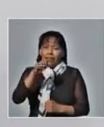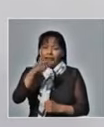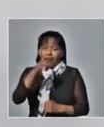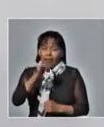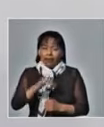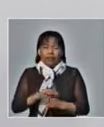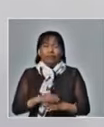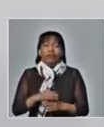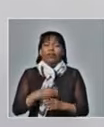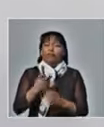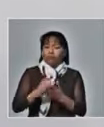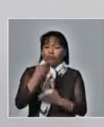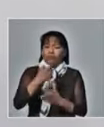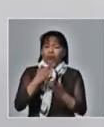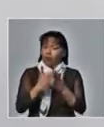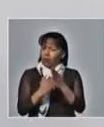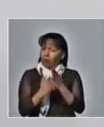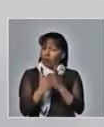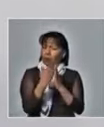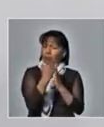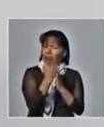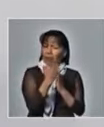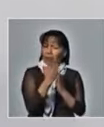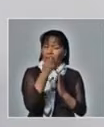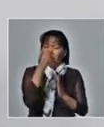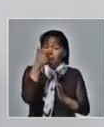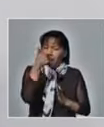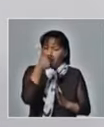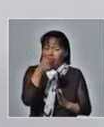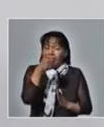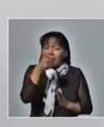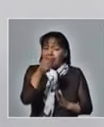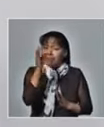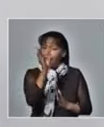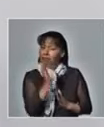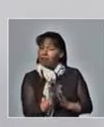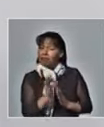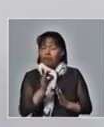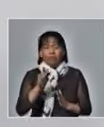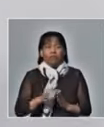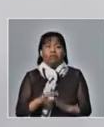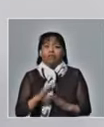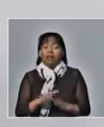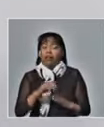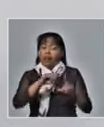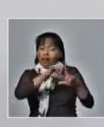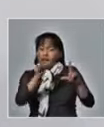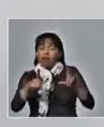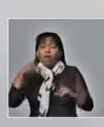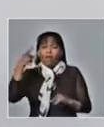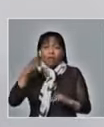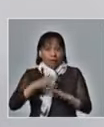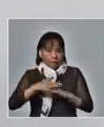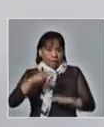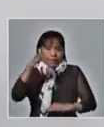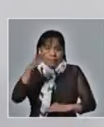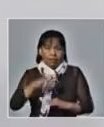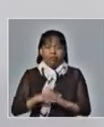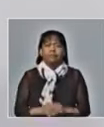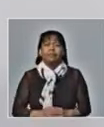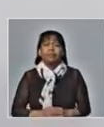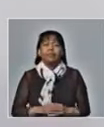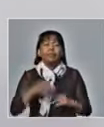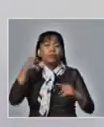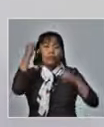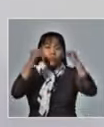el 6.9% y fue la segunda economía a nivel nacional que más creció. En tema de derrama turística, por poner un ejemplo, hubo